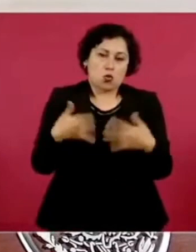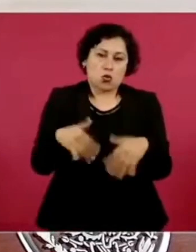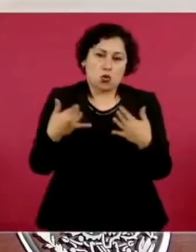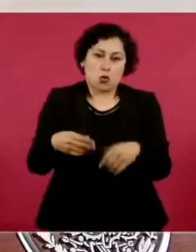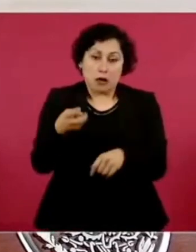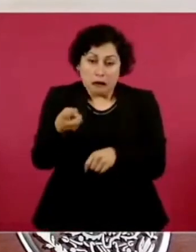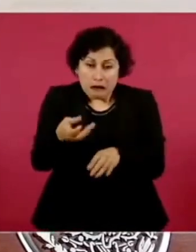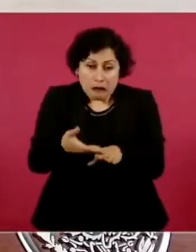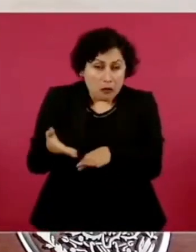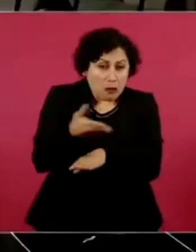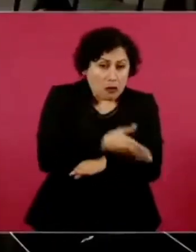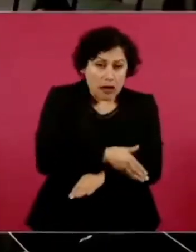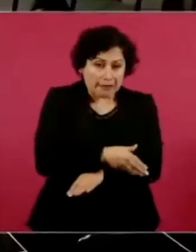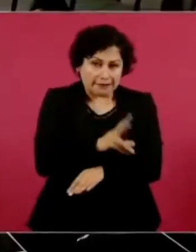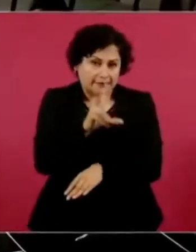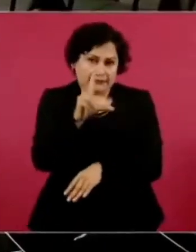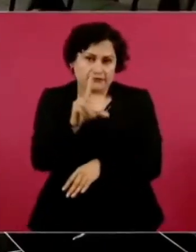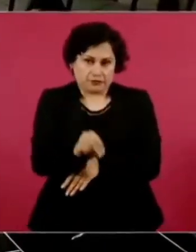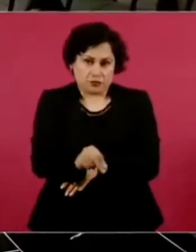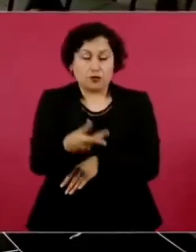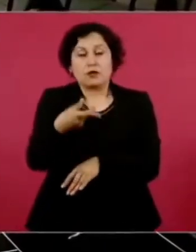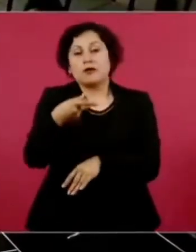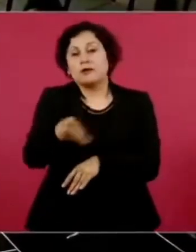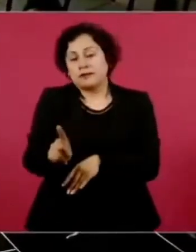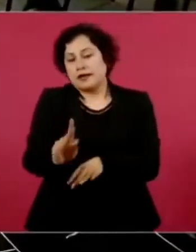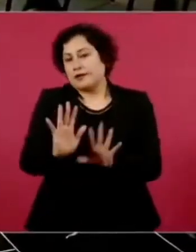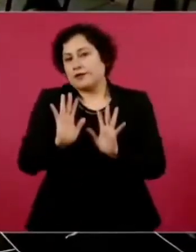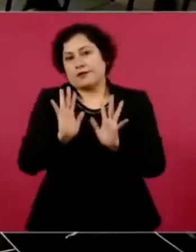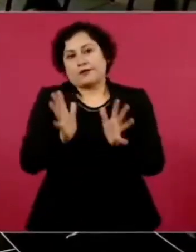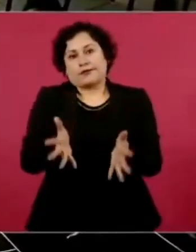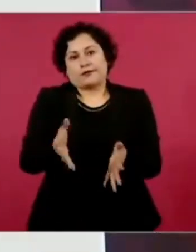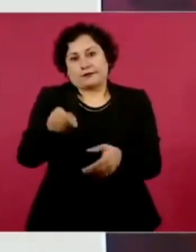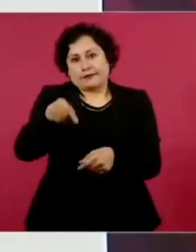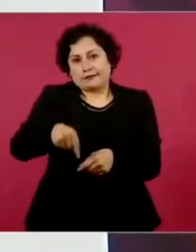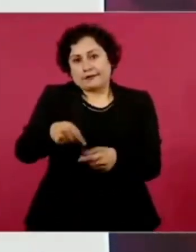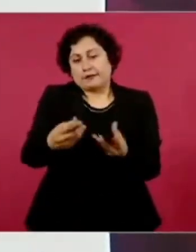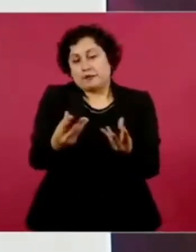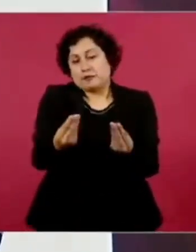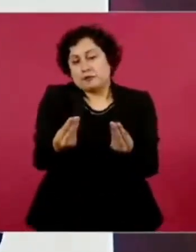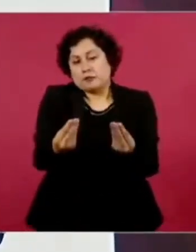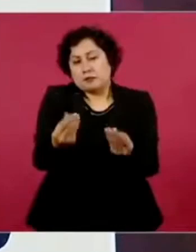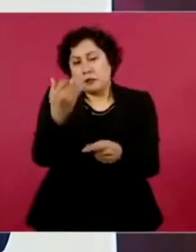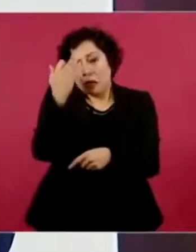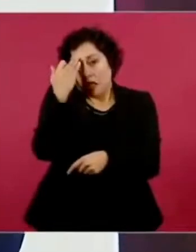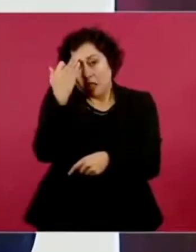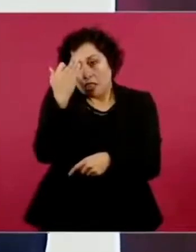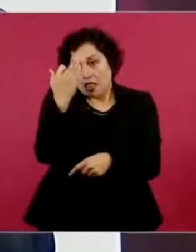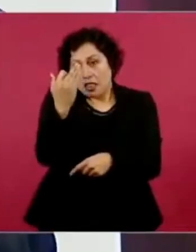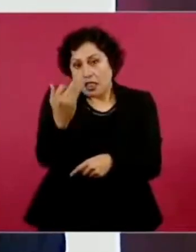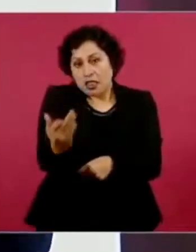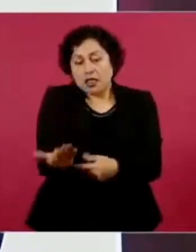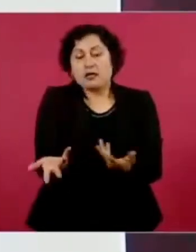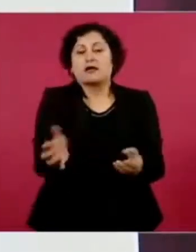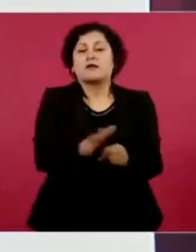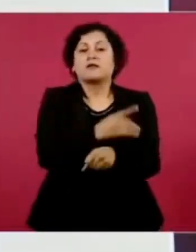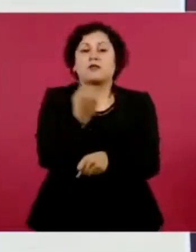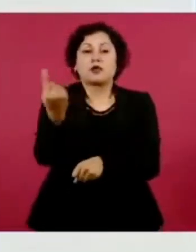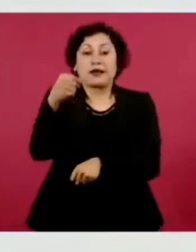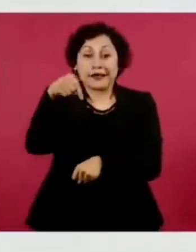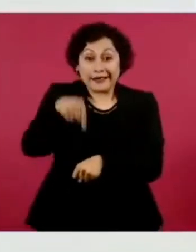Pero llevan ya bastante tiempo. Es que aquí está